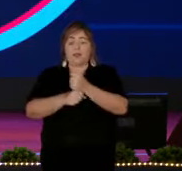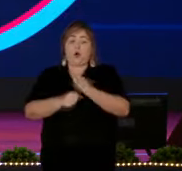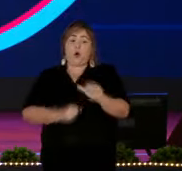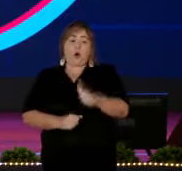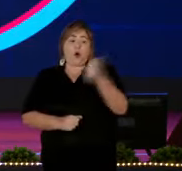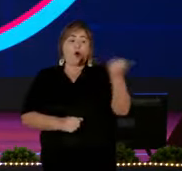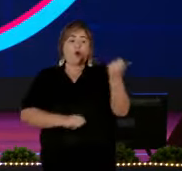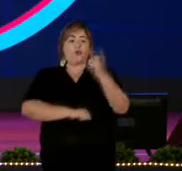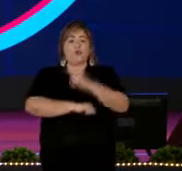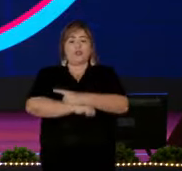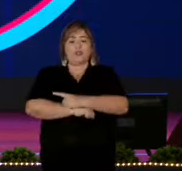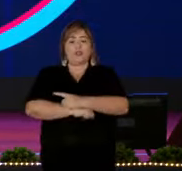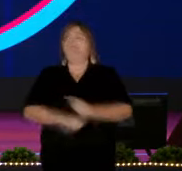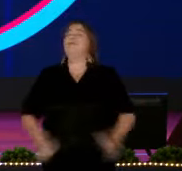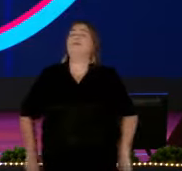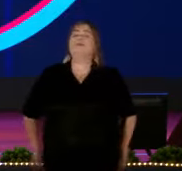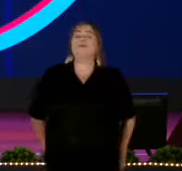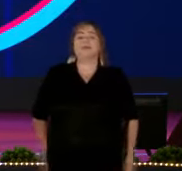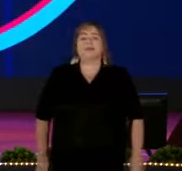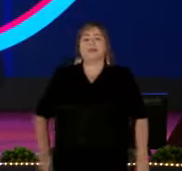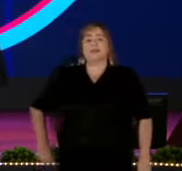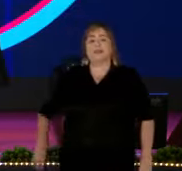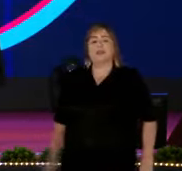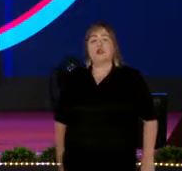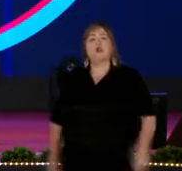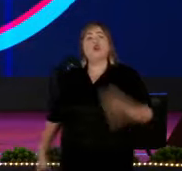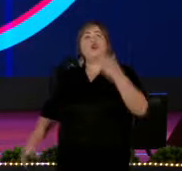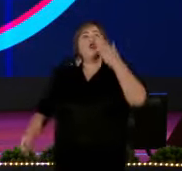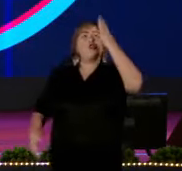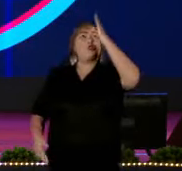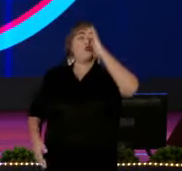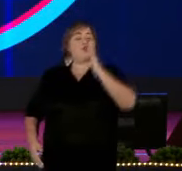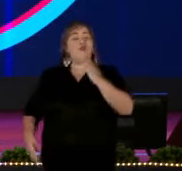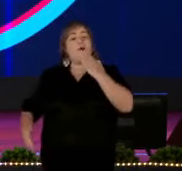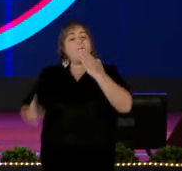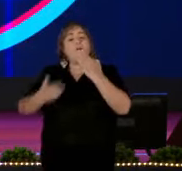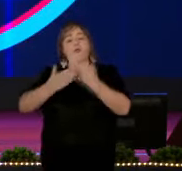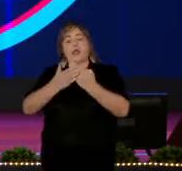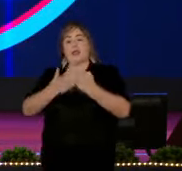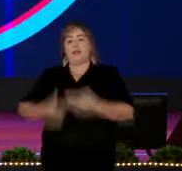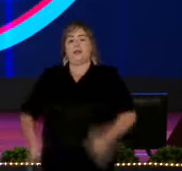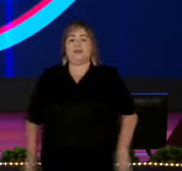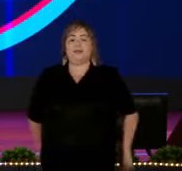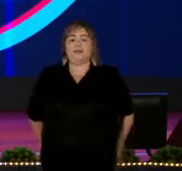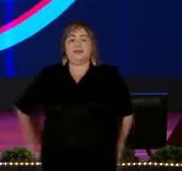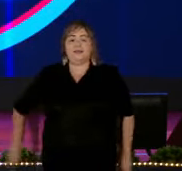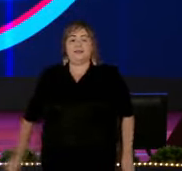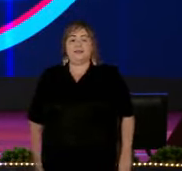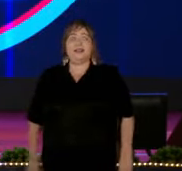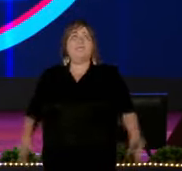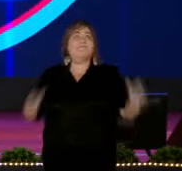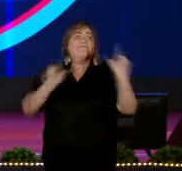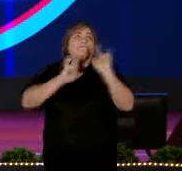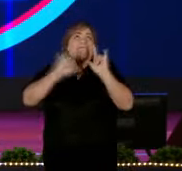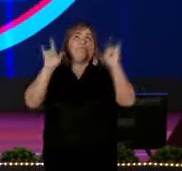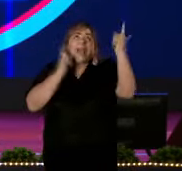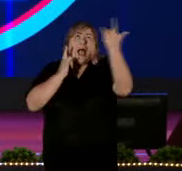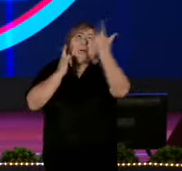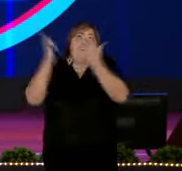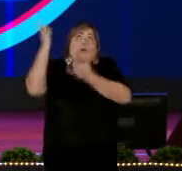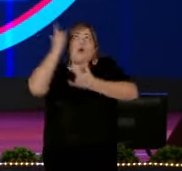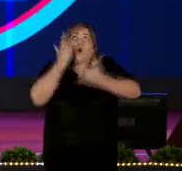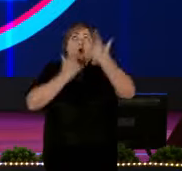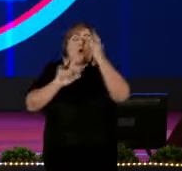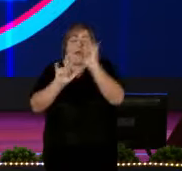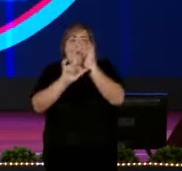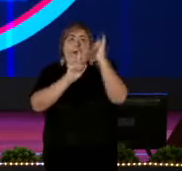está comprometido ahora. Dios es bueno, Dios es bueno. Ay, yo tengo, no sé, hay un amor de Dios tan lindo hoy, ¿verdad? Bueno,